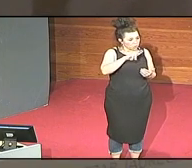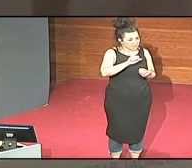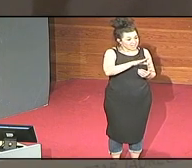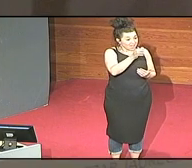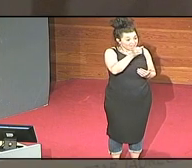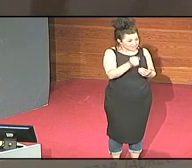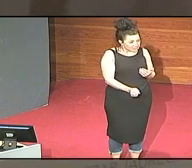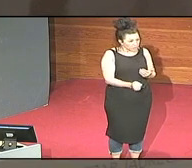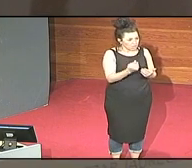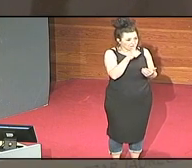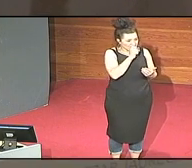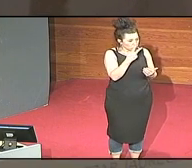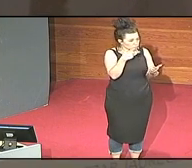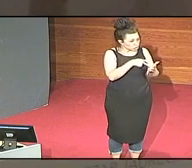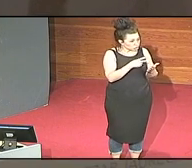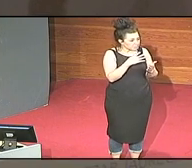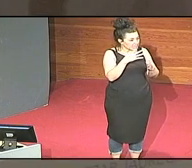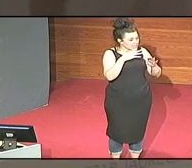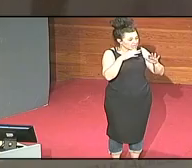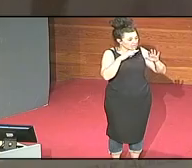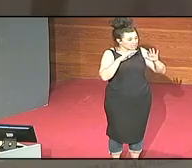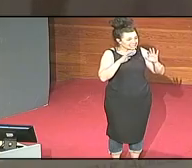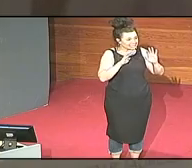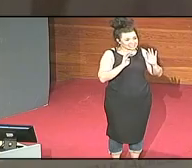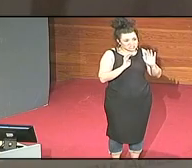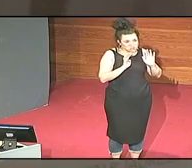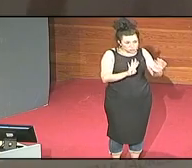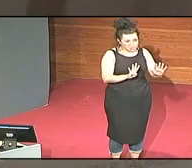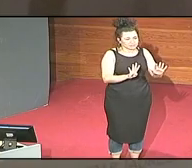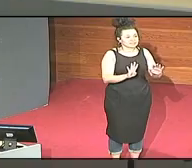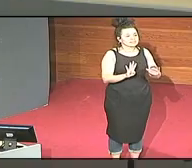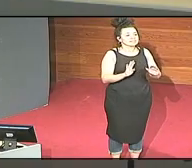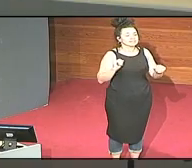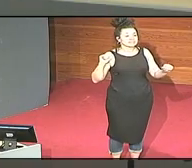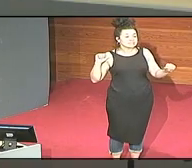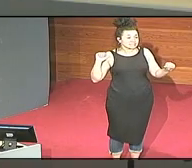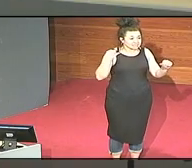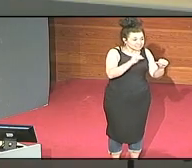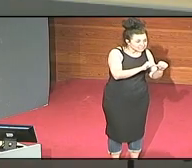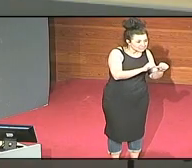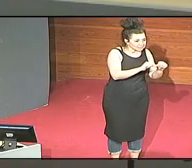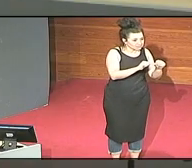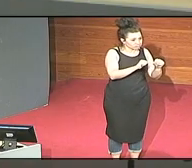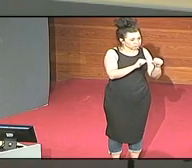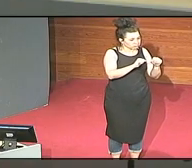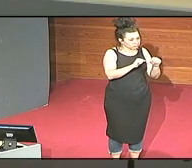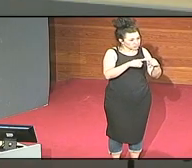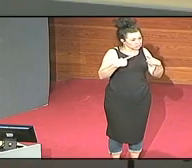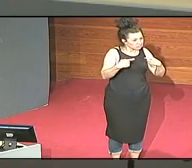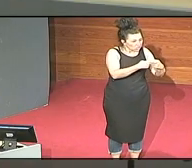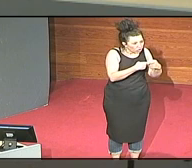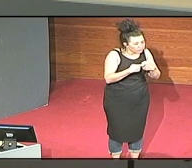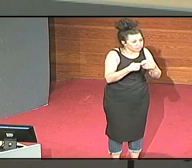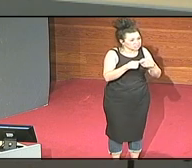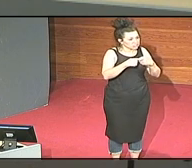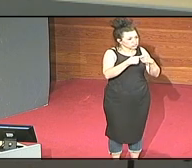africanos a risso en previsible cuando las que norte otan de wayne coyné rehabilitaría de kim ghattas catavins arte gay lugar y esta